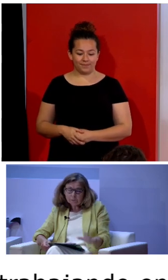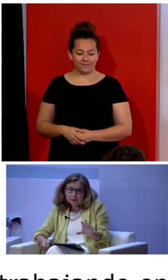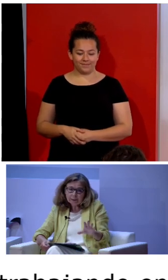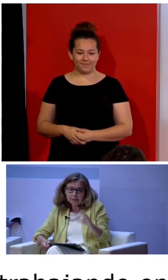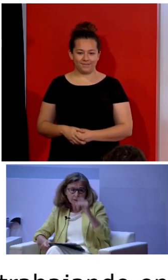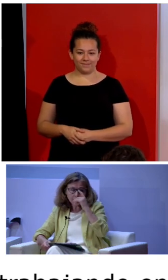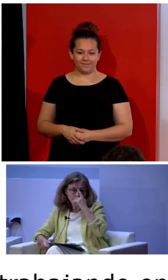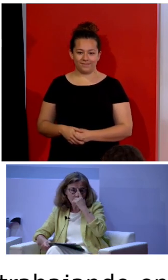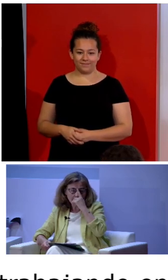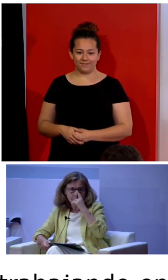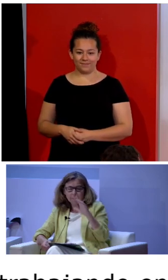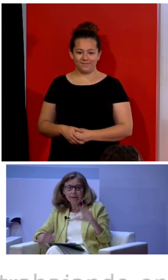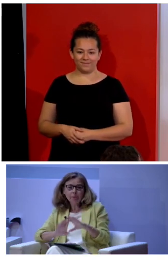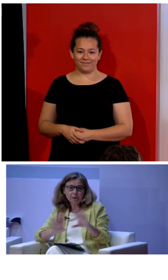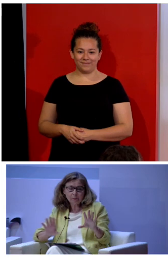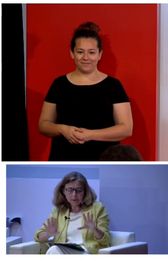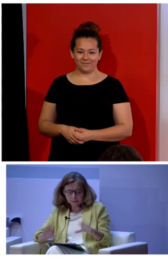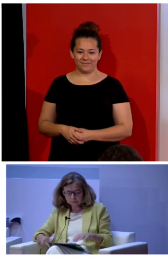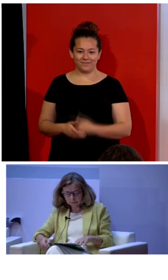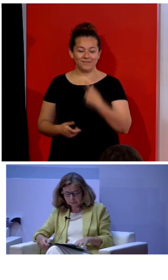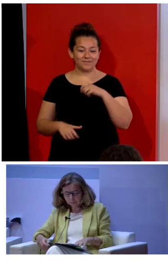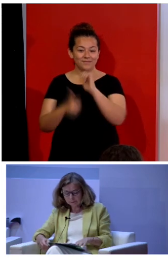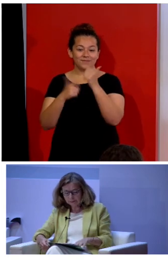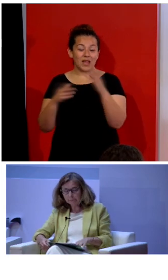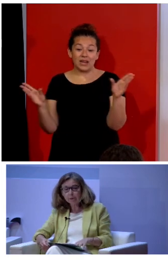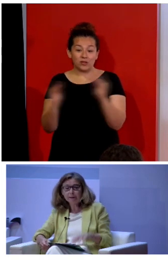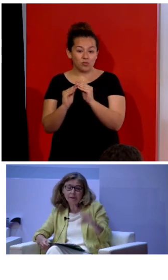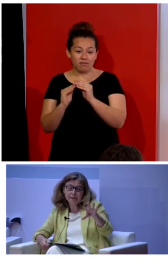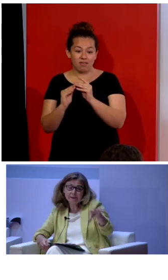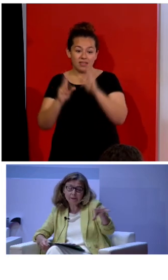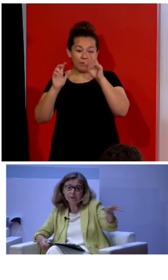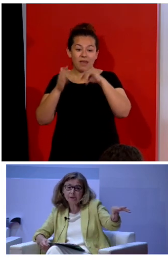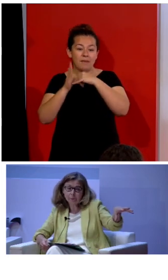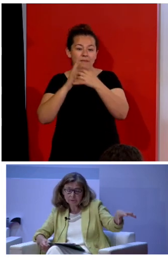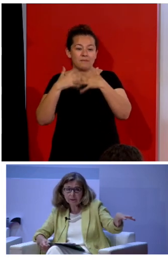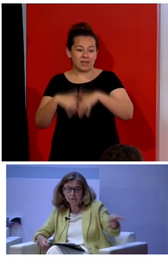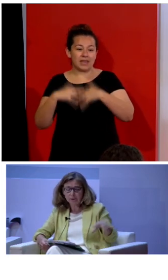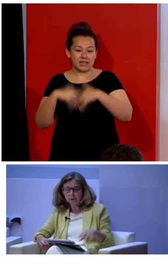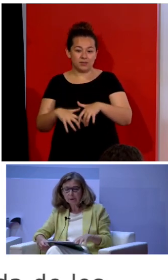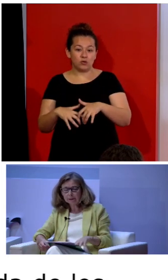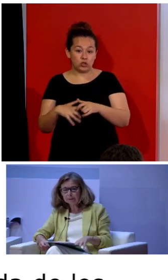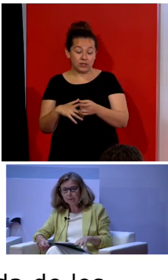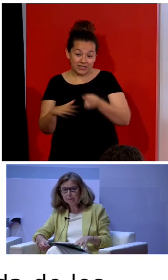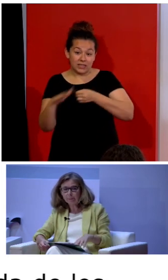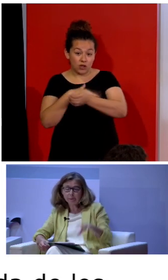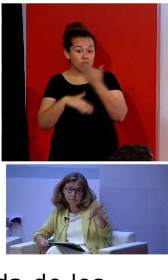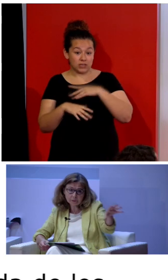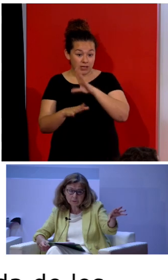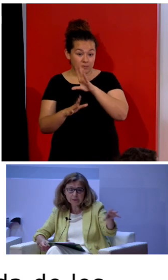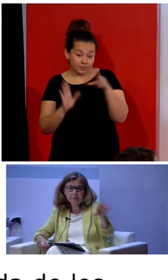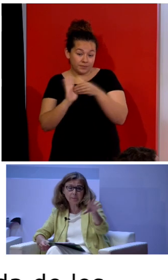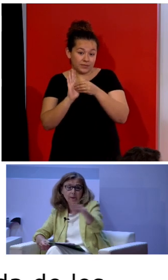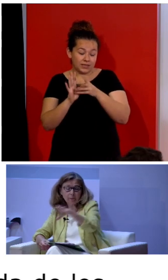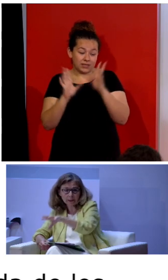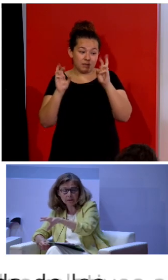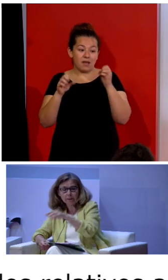Yo, al margen y de manera muy resumida de los mecanismos de inserción ya apuntados relativos al empleo fijo y